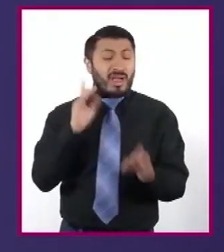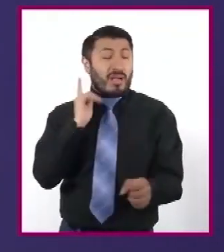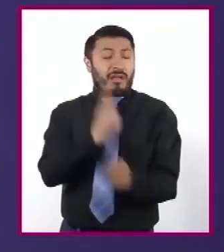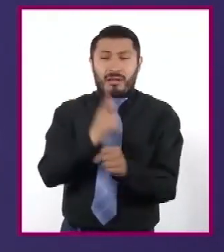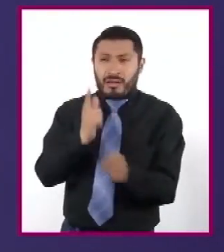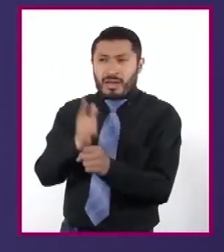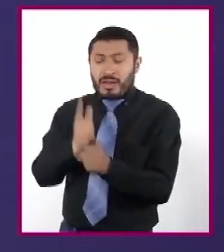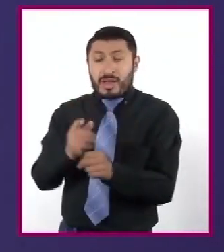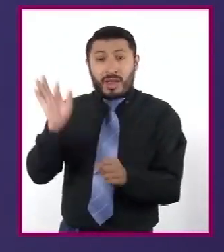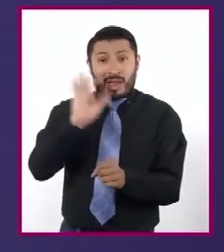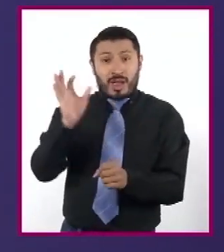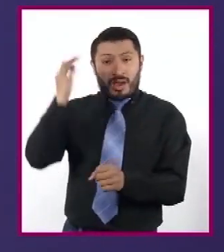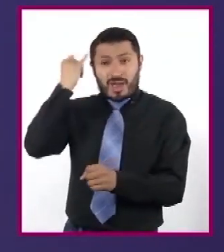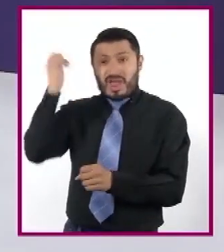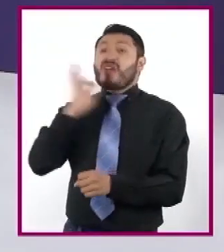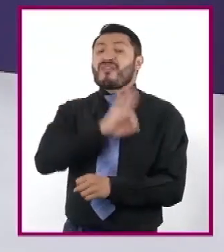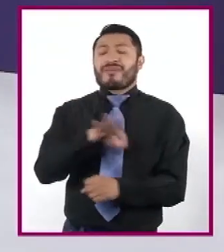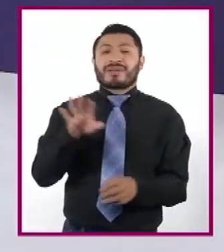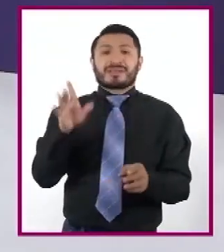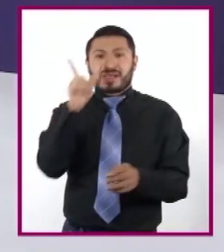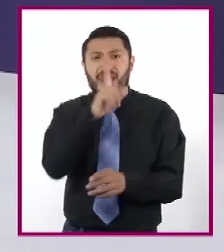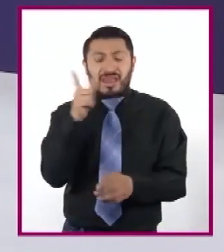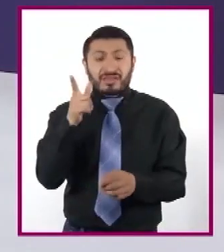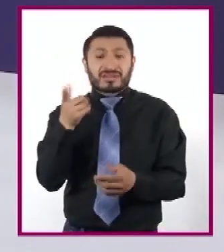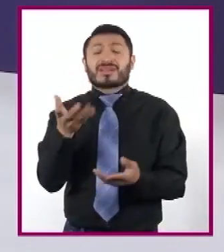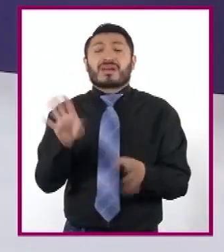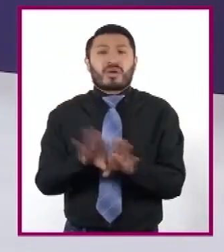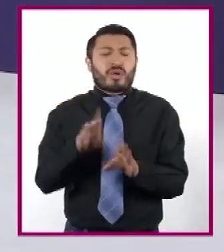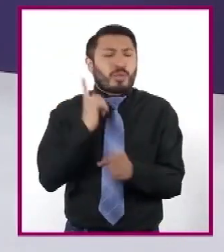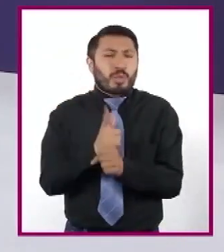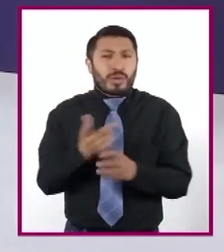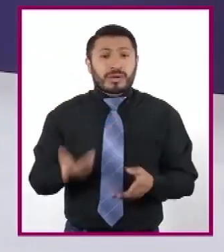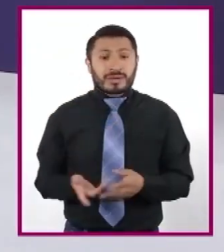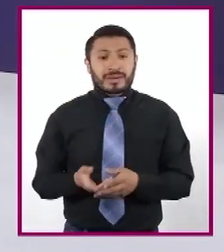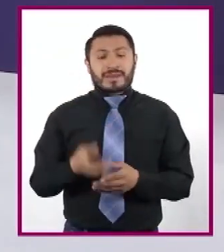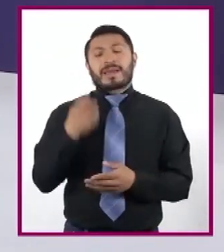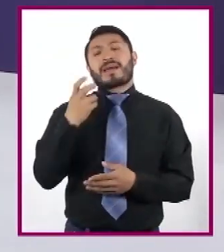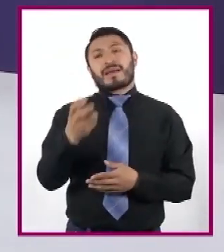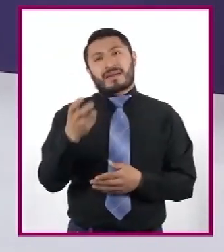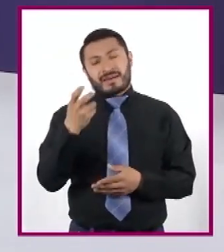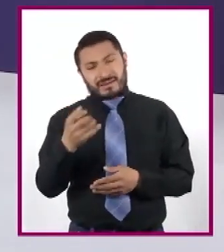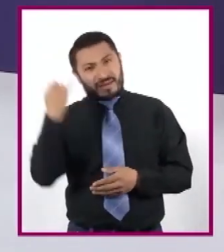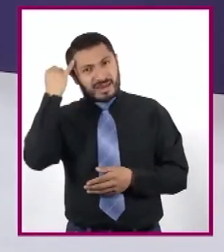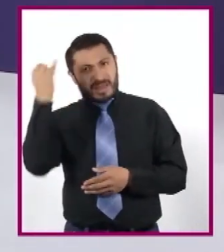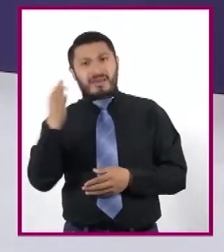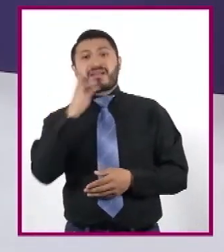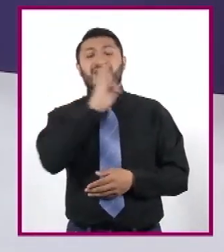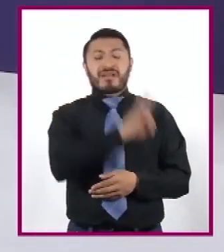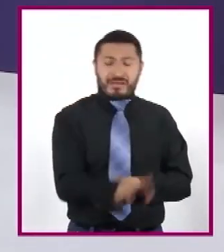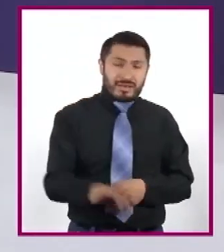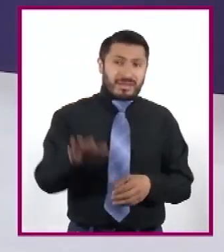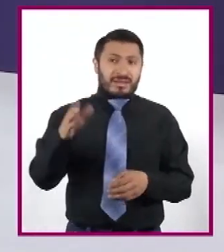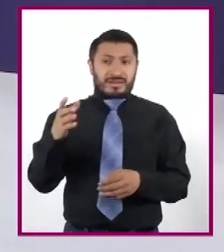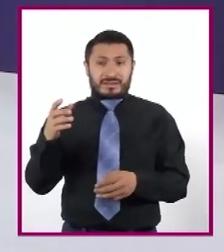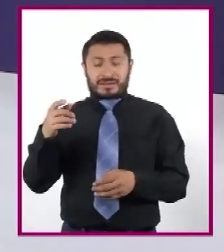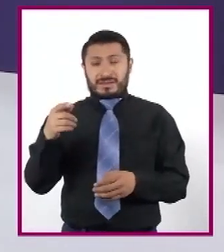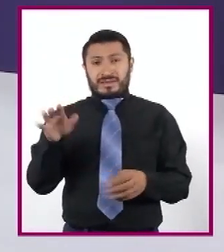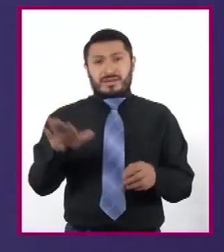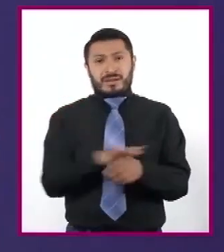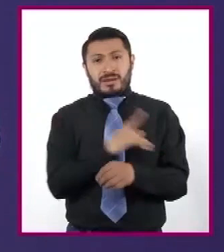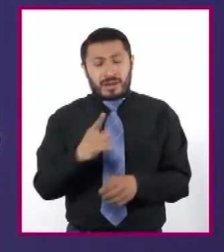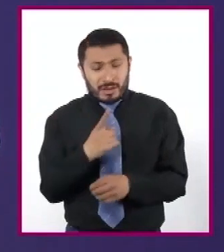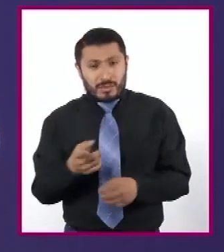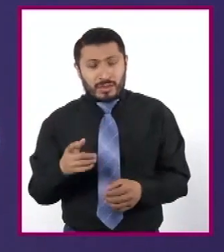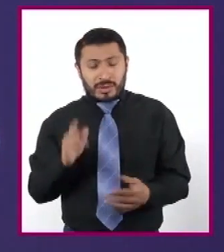los prejuicios lingüísticos? Bueno, los prejuicios o ideologías lingüísticas surgen siempre por el contacto